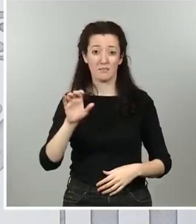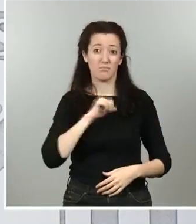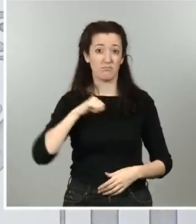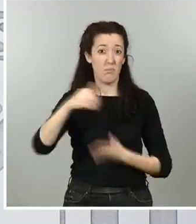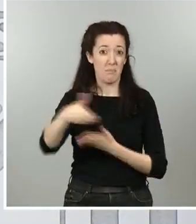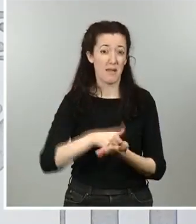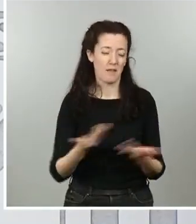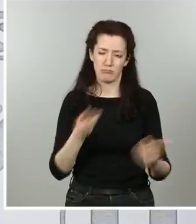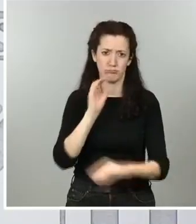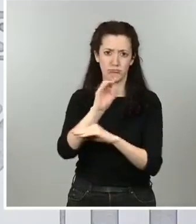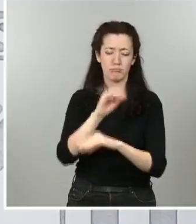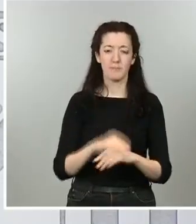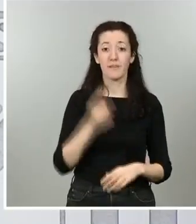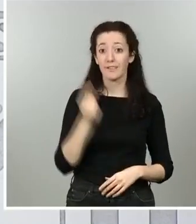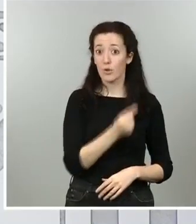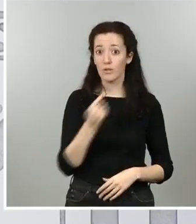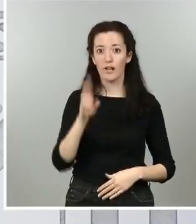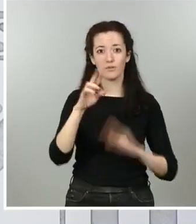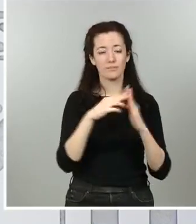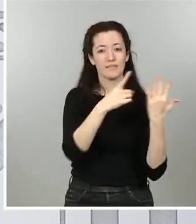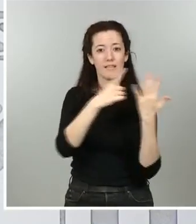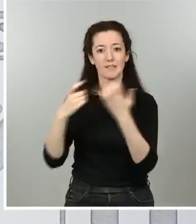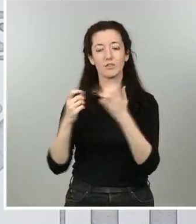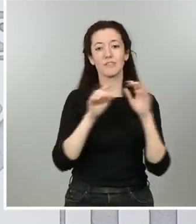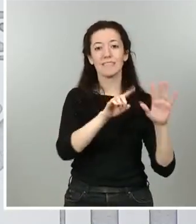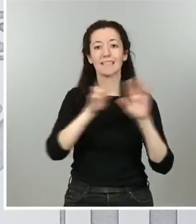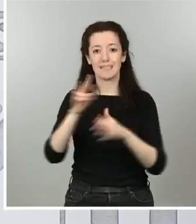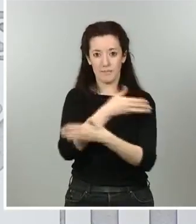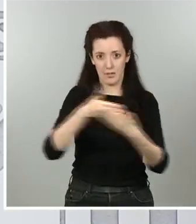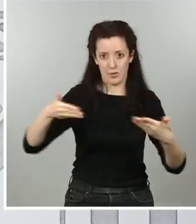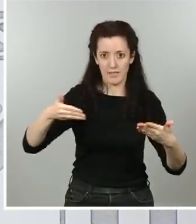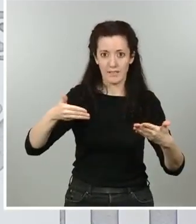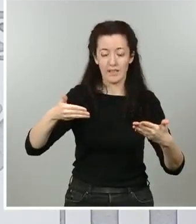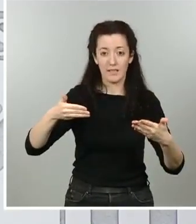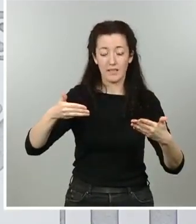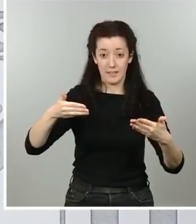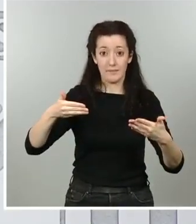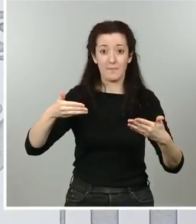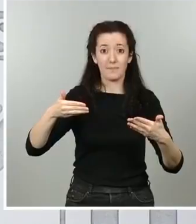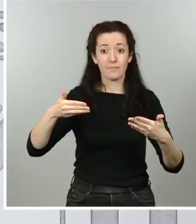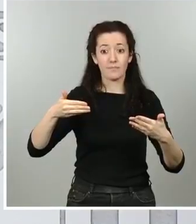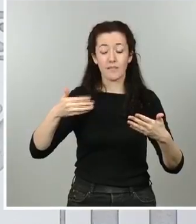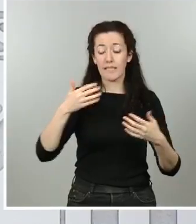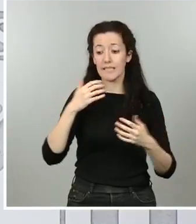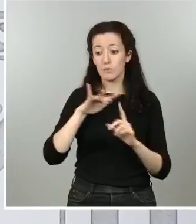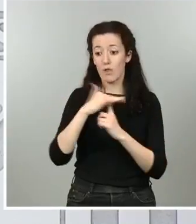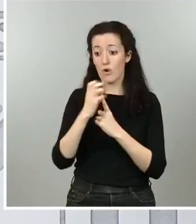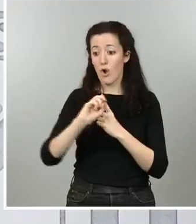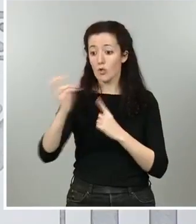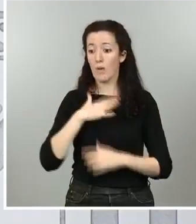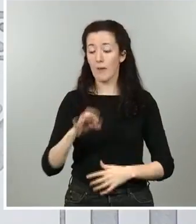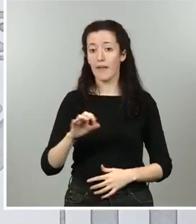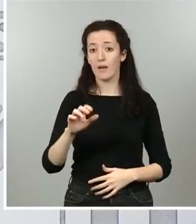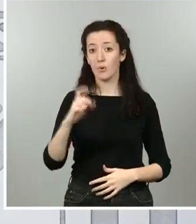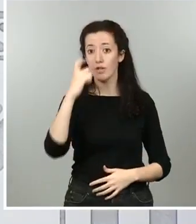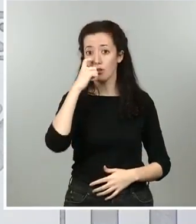se han abonado 2.677 millones que, en otras condiciones, se hubieran recibido en el mes de julio. Y debo decir que no todas